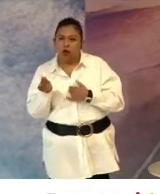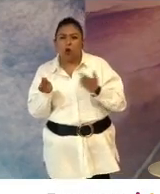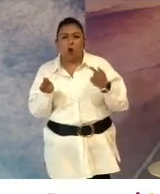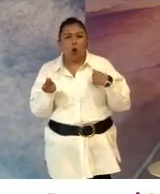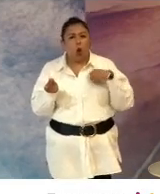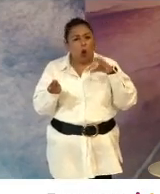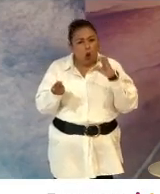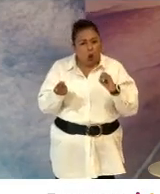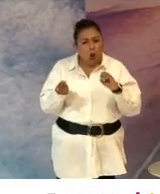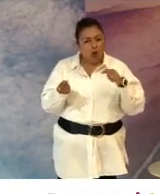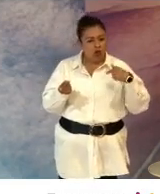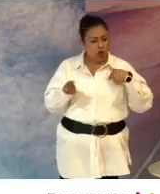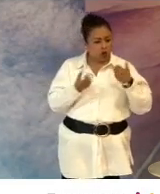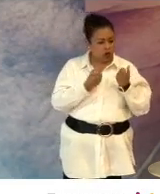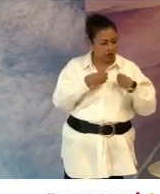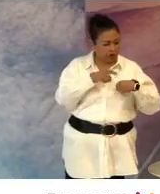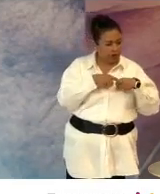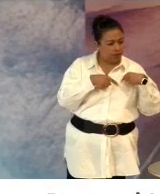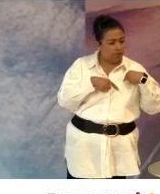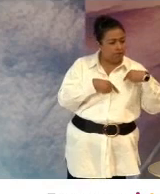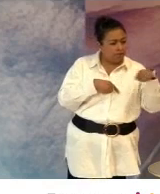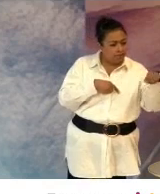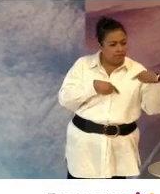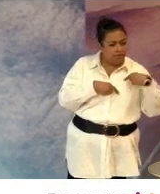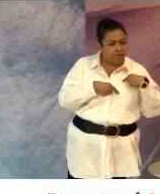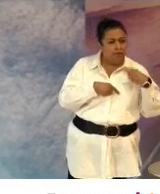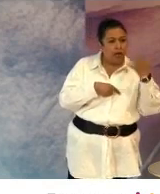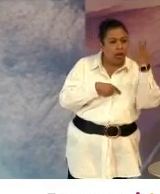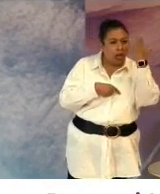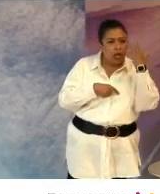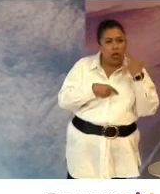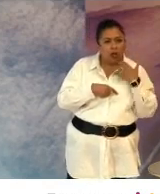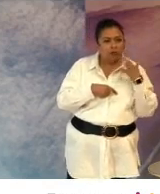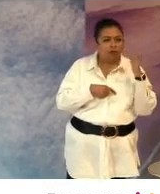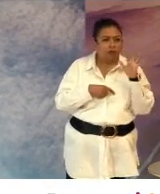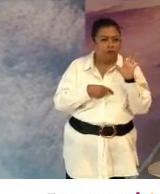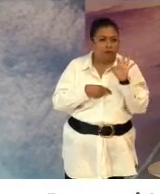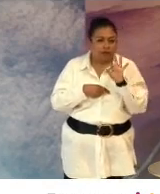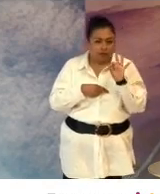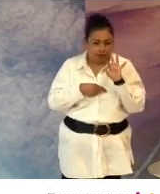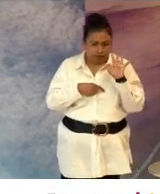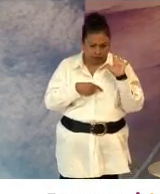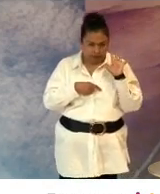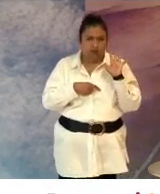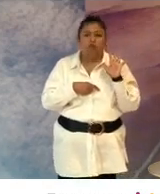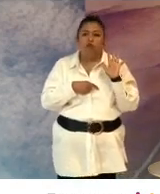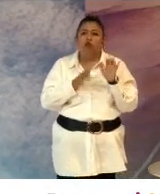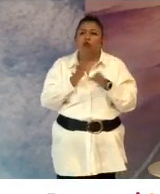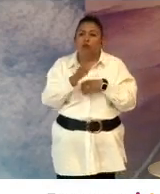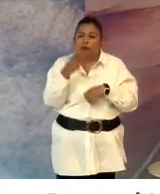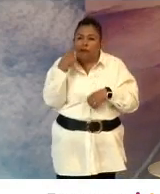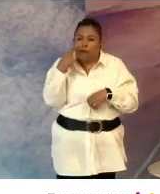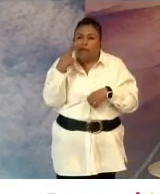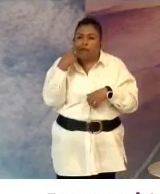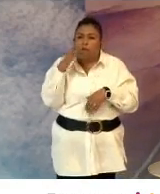qué frecuencia ustedes y yo operamos quizá en el modo del león?